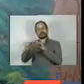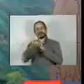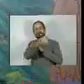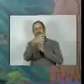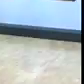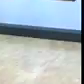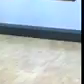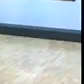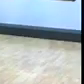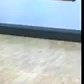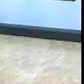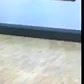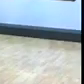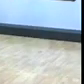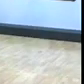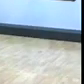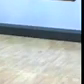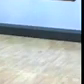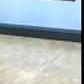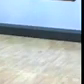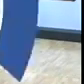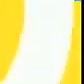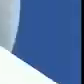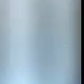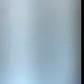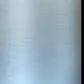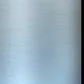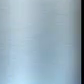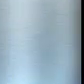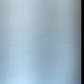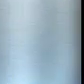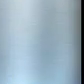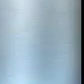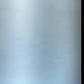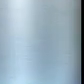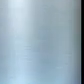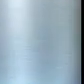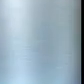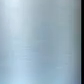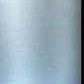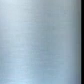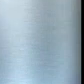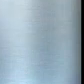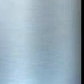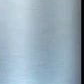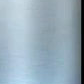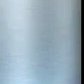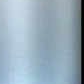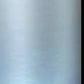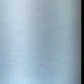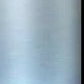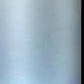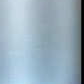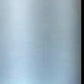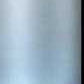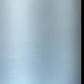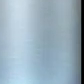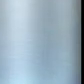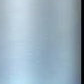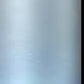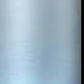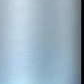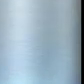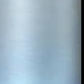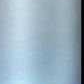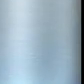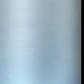personas que viven en este Las temperaturas que se esperan para mañana jueves 20 de abril y zonas siguientes. En la zona occidental la temperatura máxima alcanzará